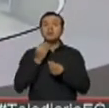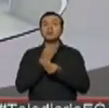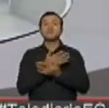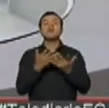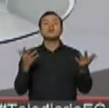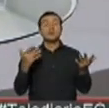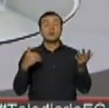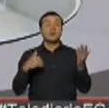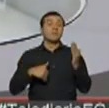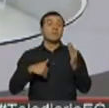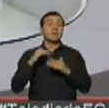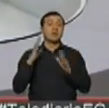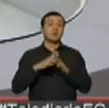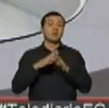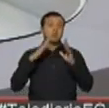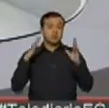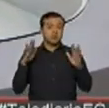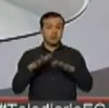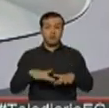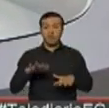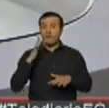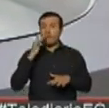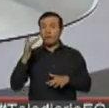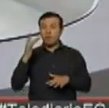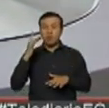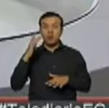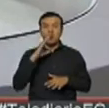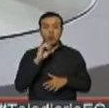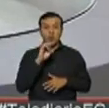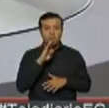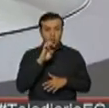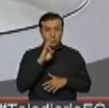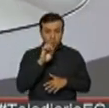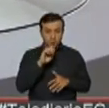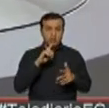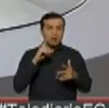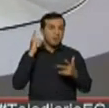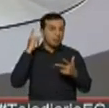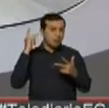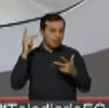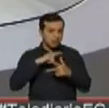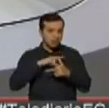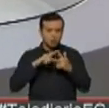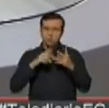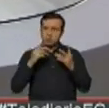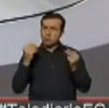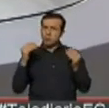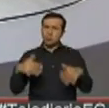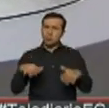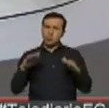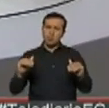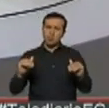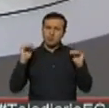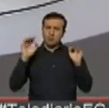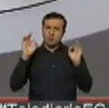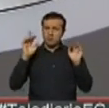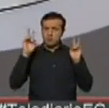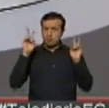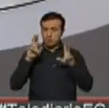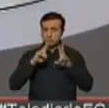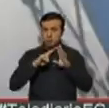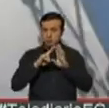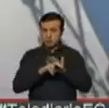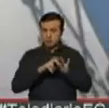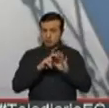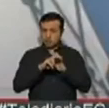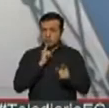es una de las grandes reservas de oro, de cobre, de plata, y que tiene un potencial realmente muy grande en materia minera.